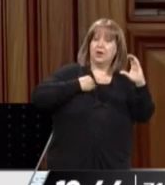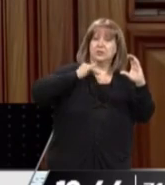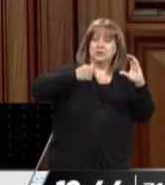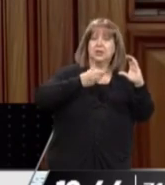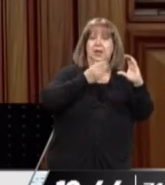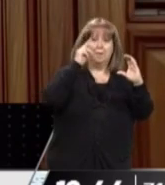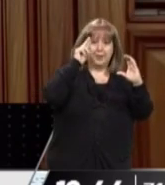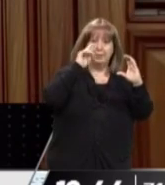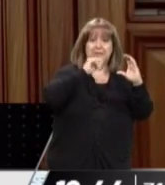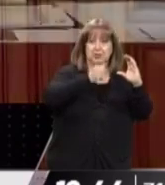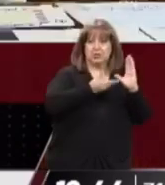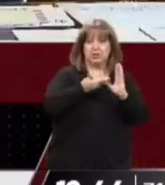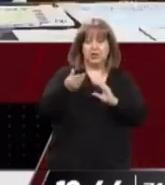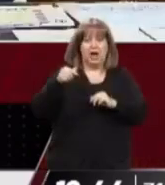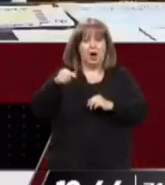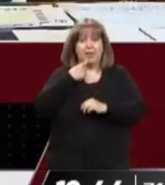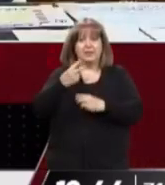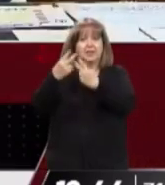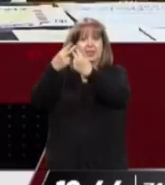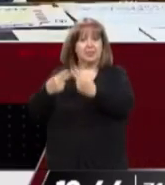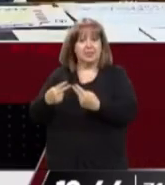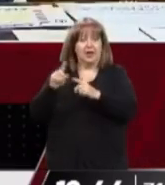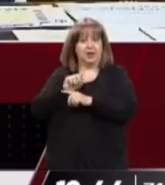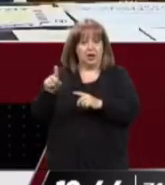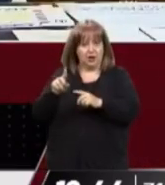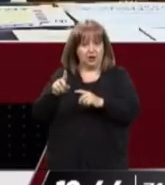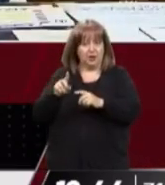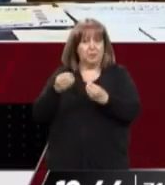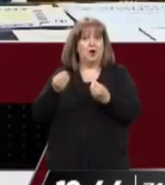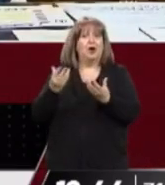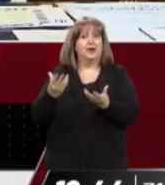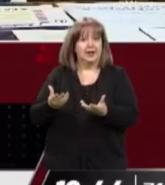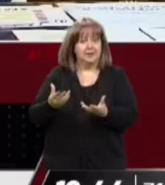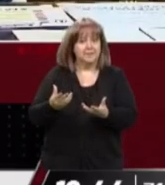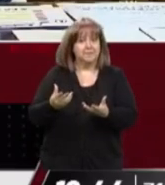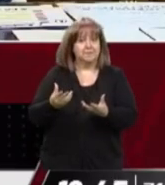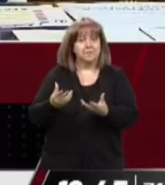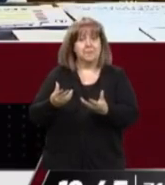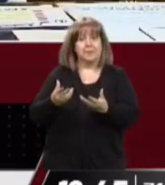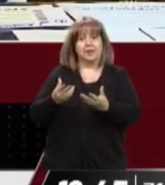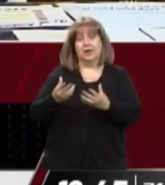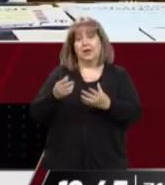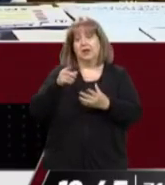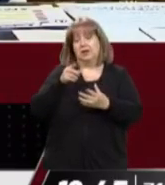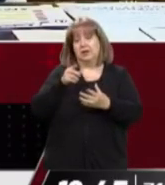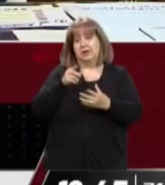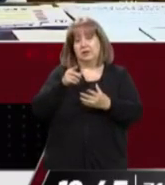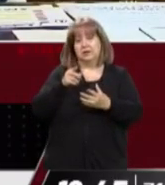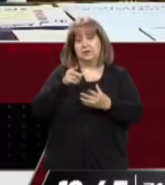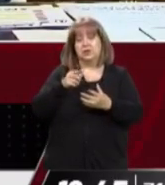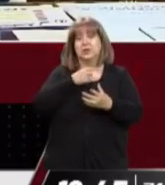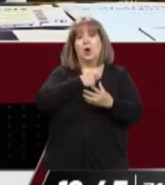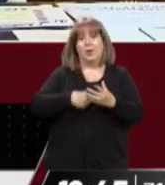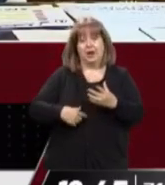investigación. Tramo más, tramo menos, es a donde apunta Cristina Fernández, que recordemos, tanto desde sus filas como desde el